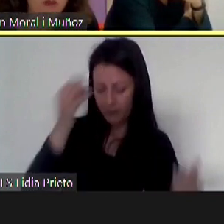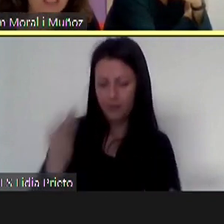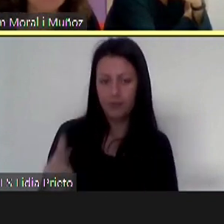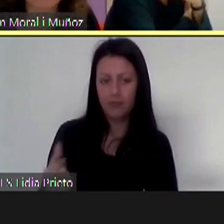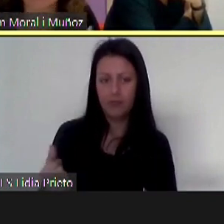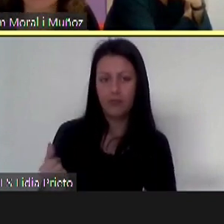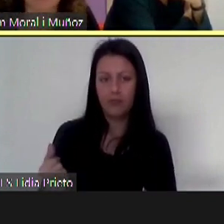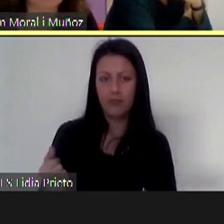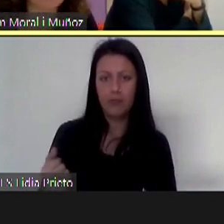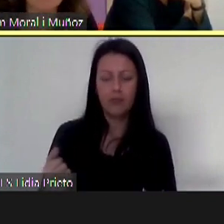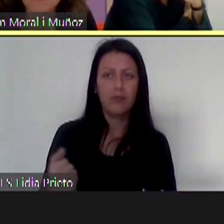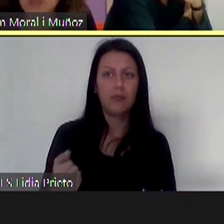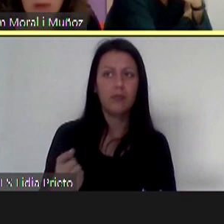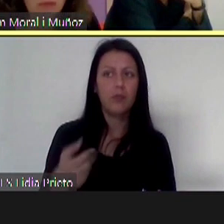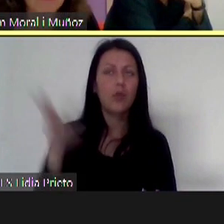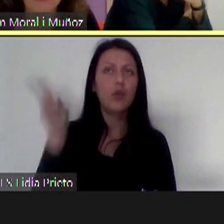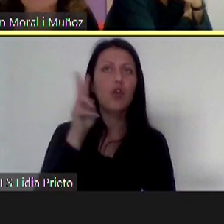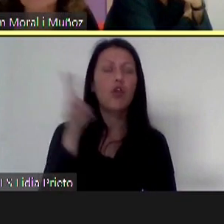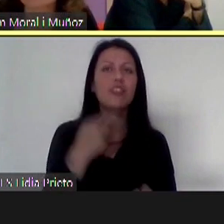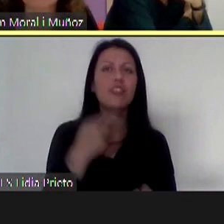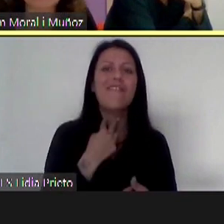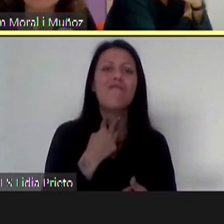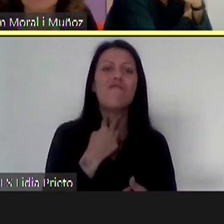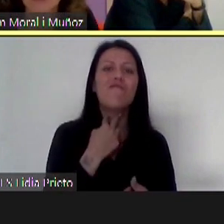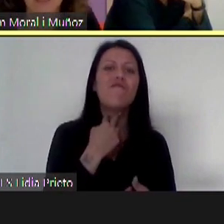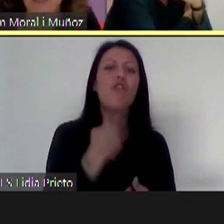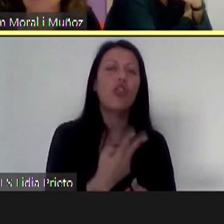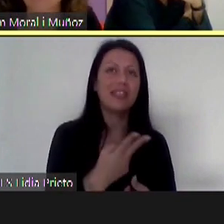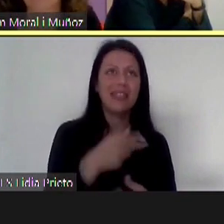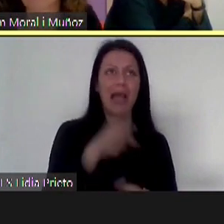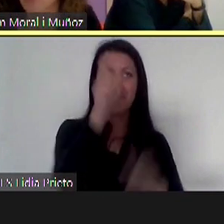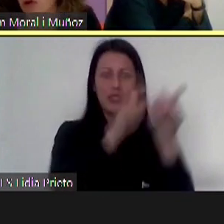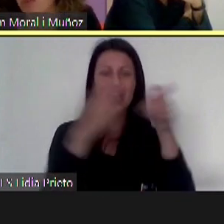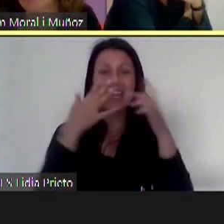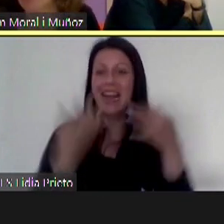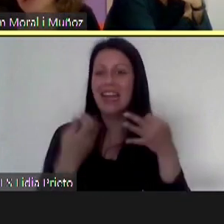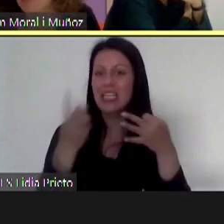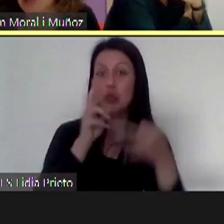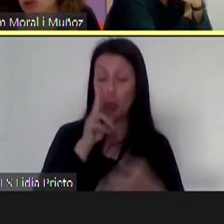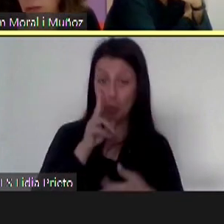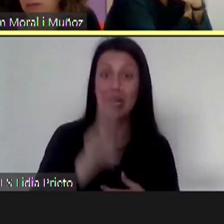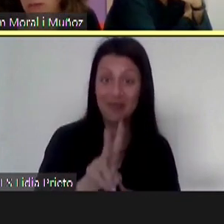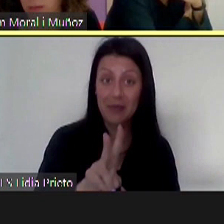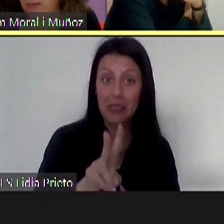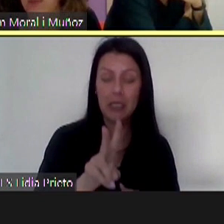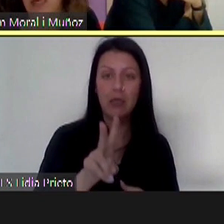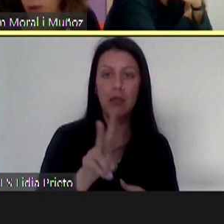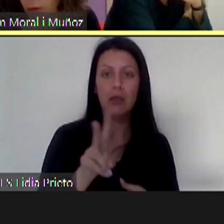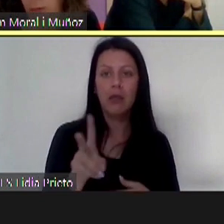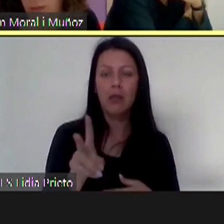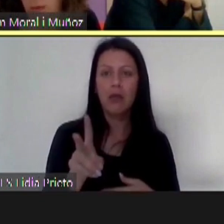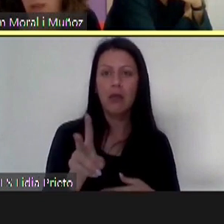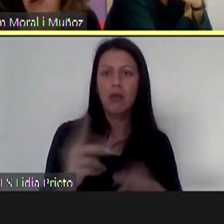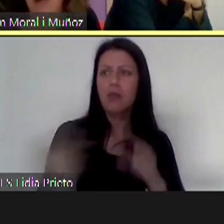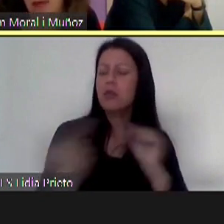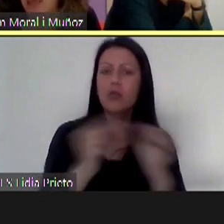oye voces, ve a gente, etcétera? No le podemos discutir a la persona que lo